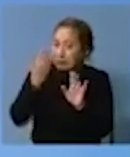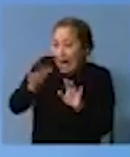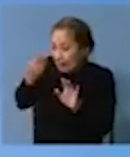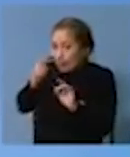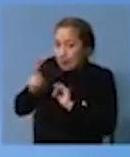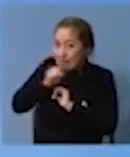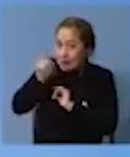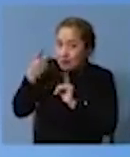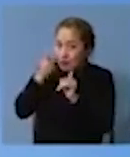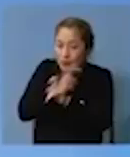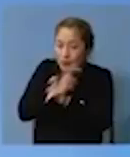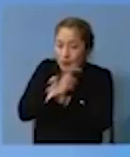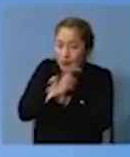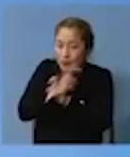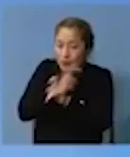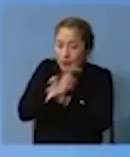¿Mm? Después dice,